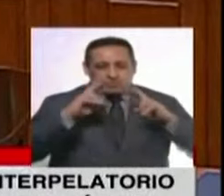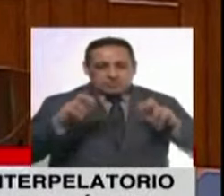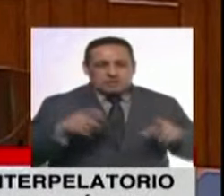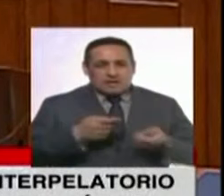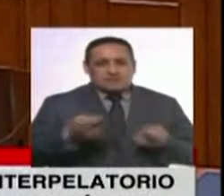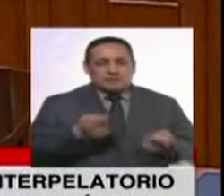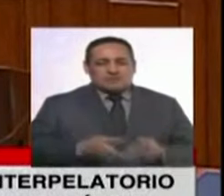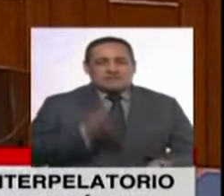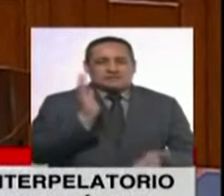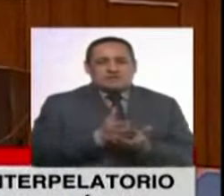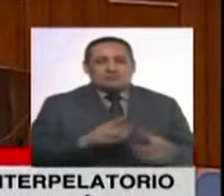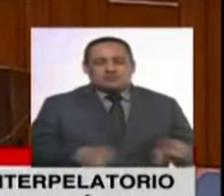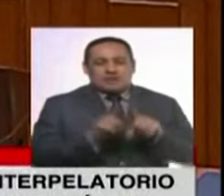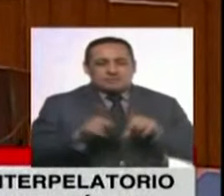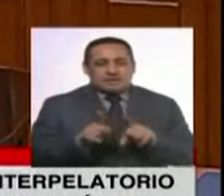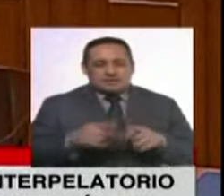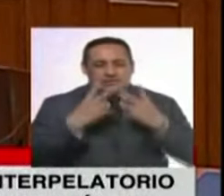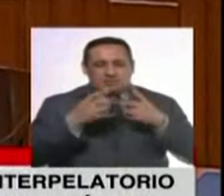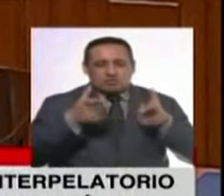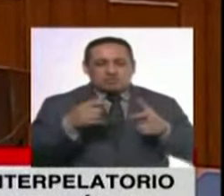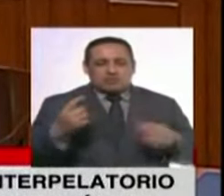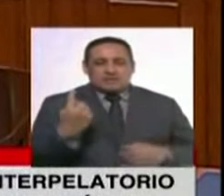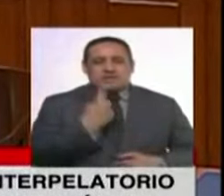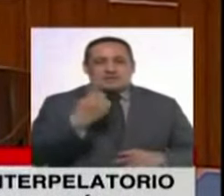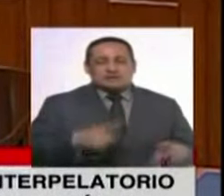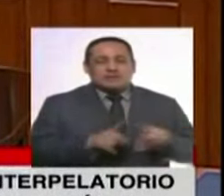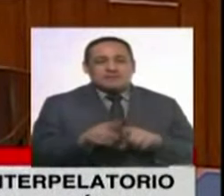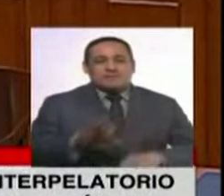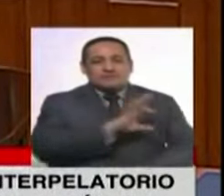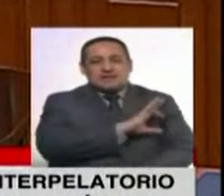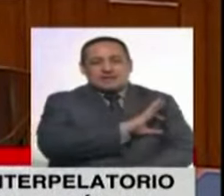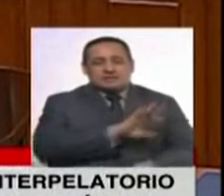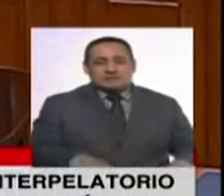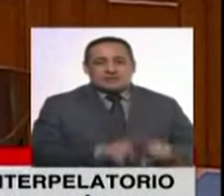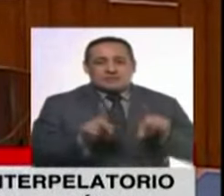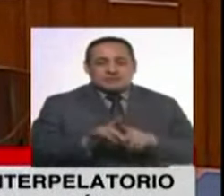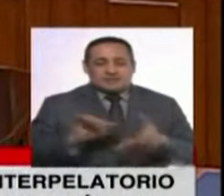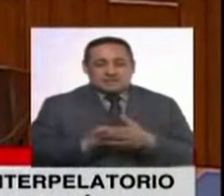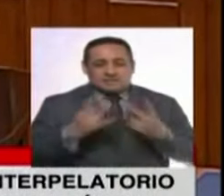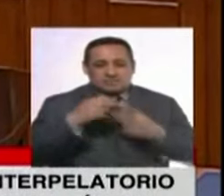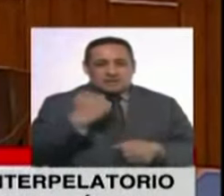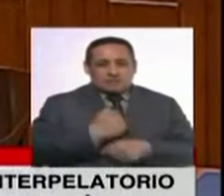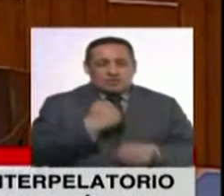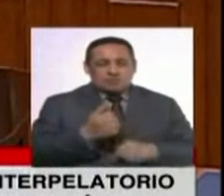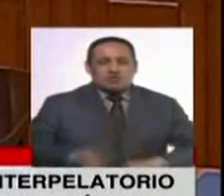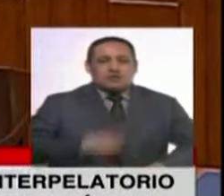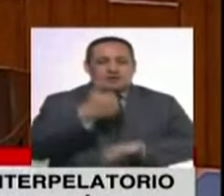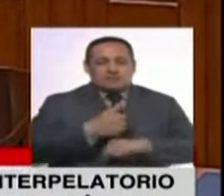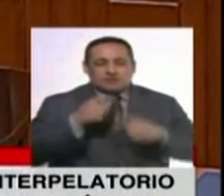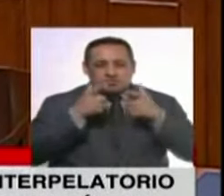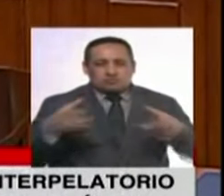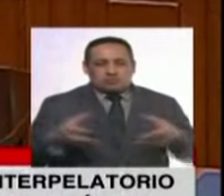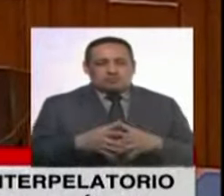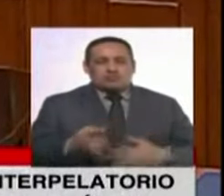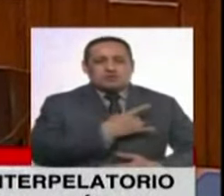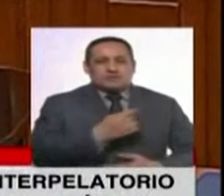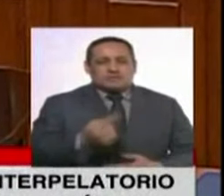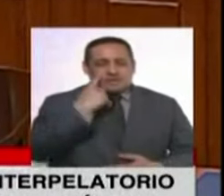administrativa disciplinaria en inspectoría general y fiscal en tanto se desempeñó como jefe de seguridad de la universidad